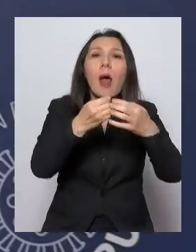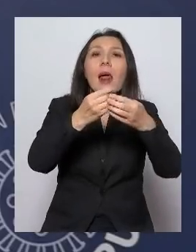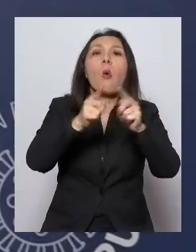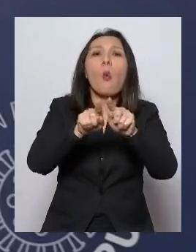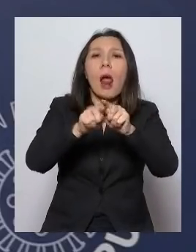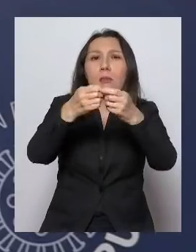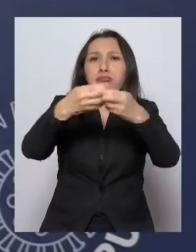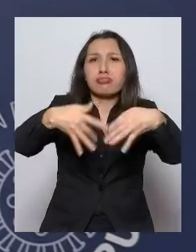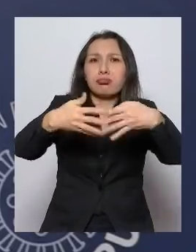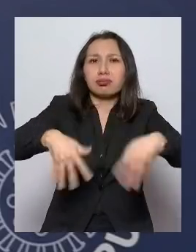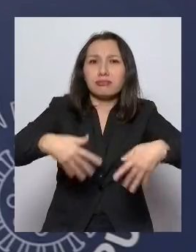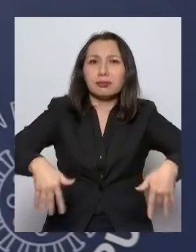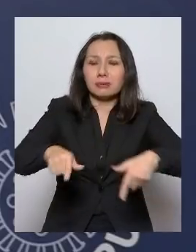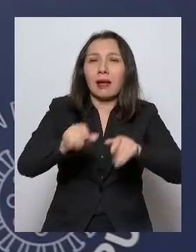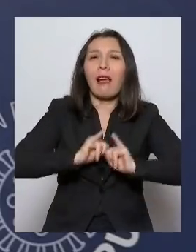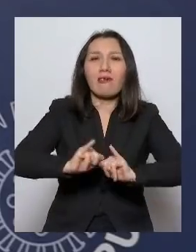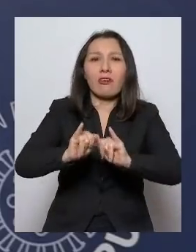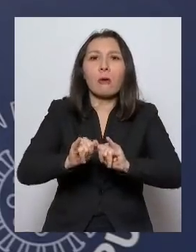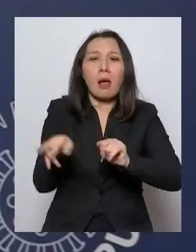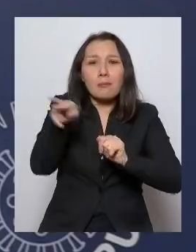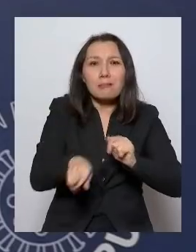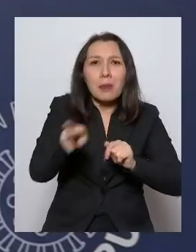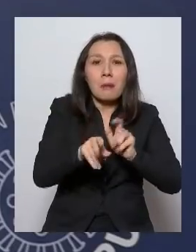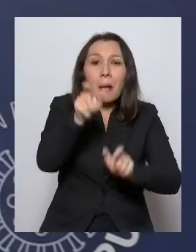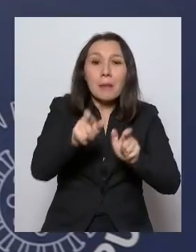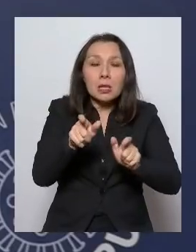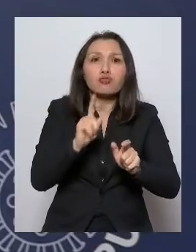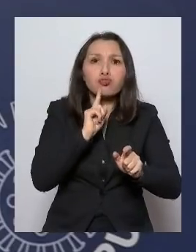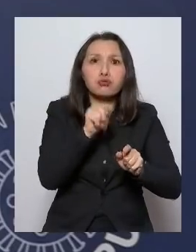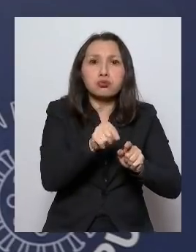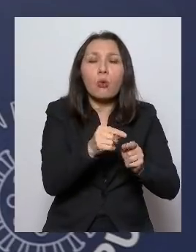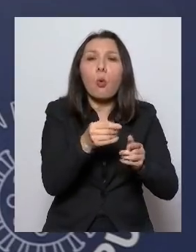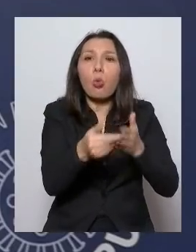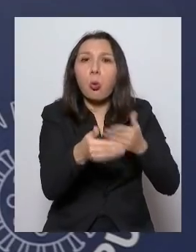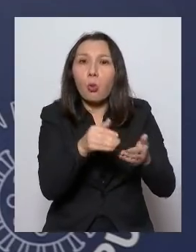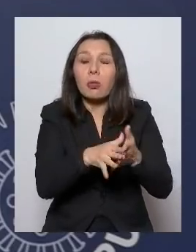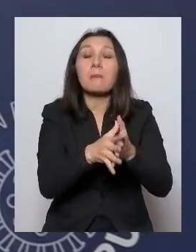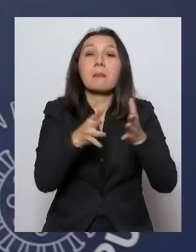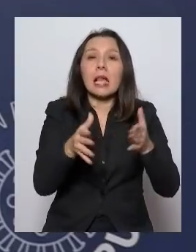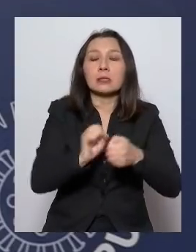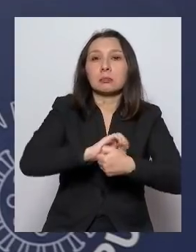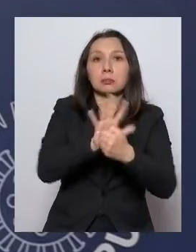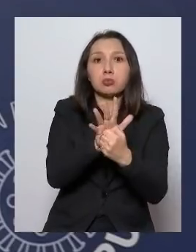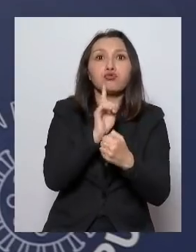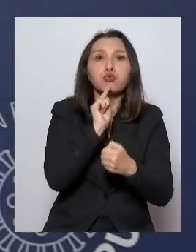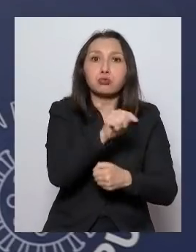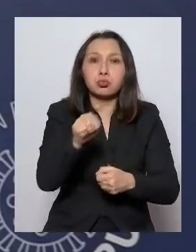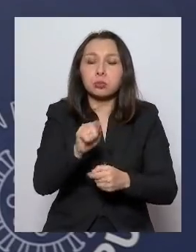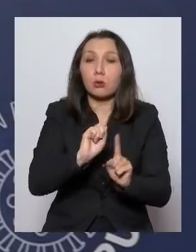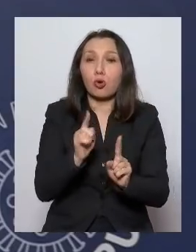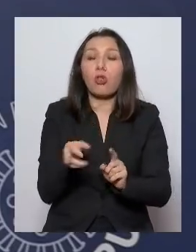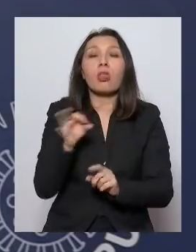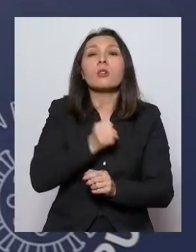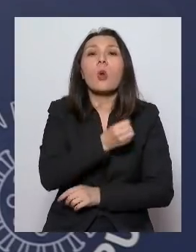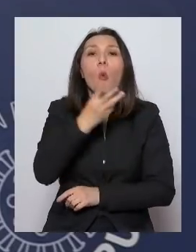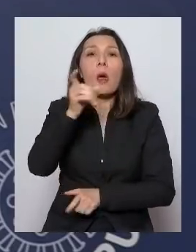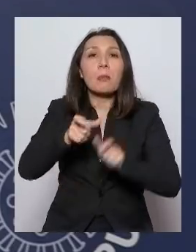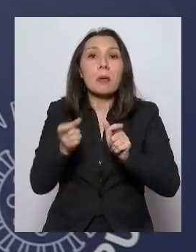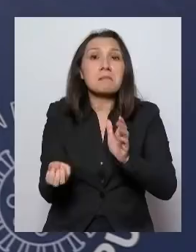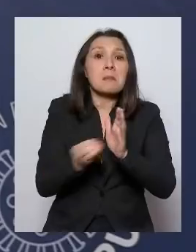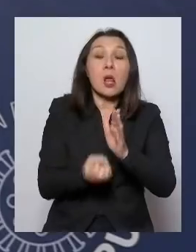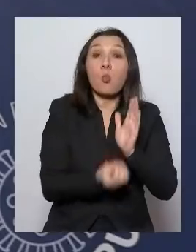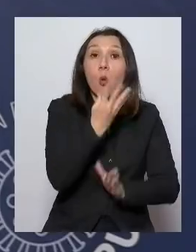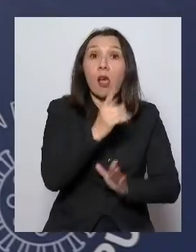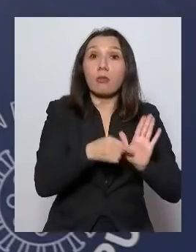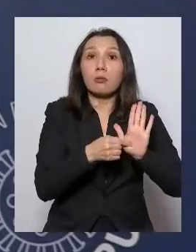casos. Se va a informar la incidencia de casos activos, o sea, no solo, insisto, cuántos casos nuevos hay,